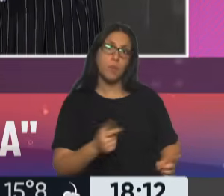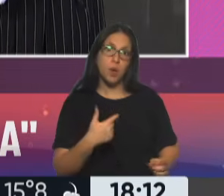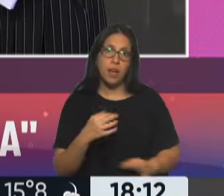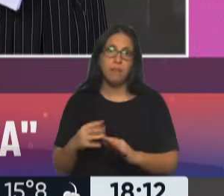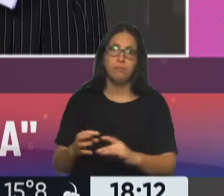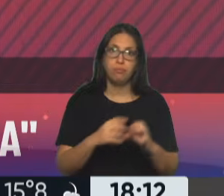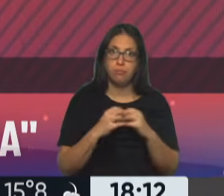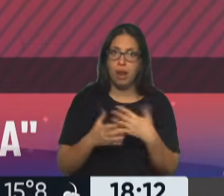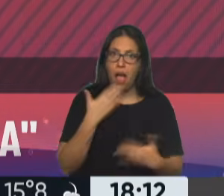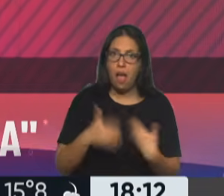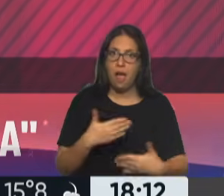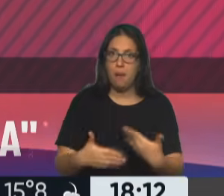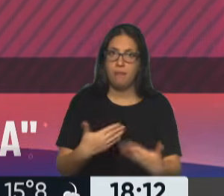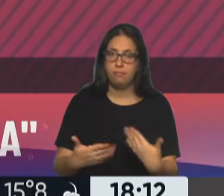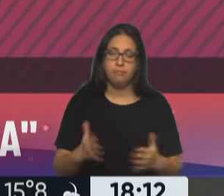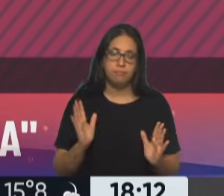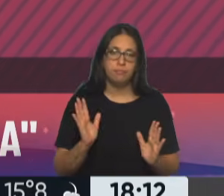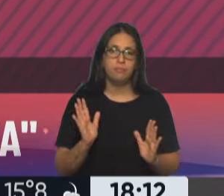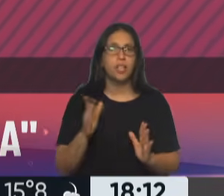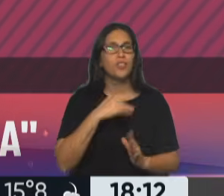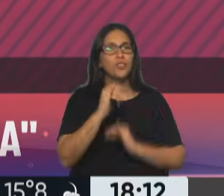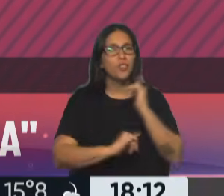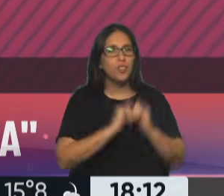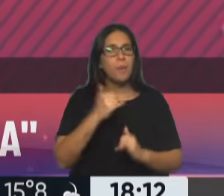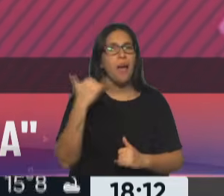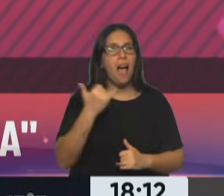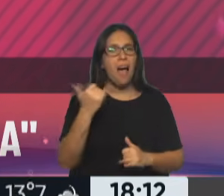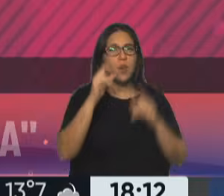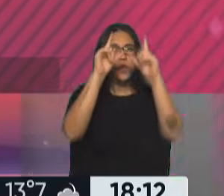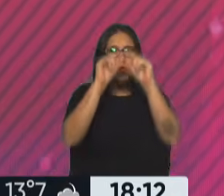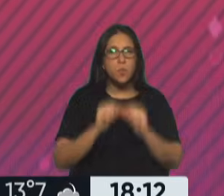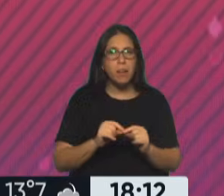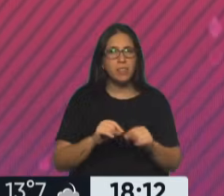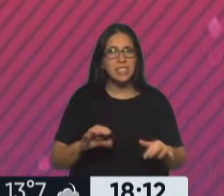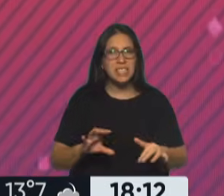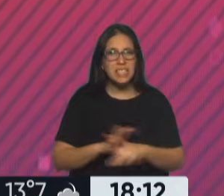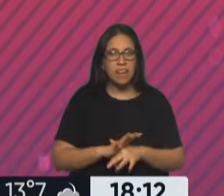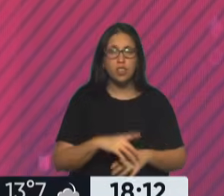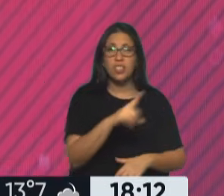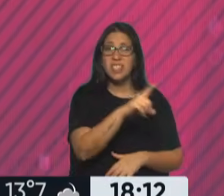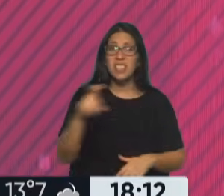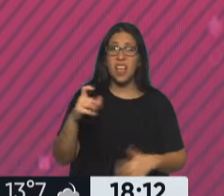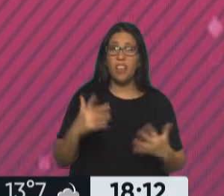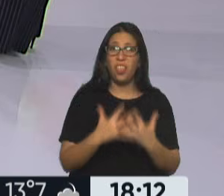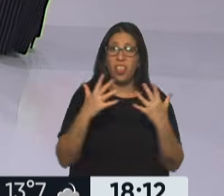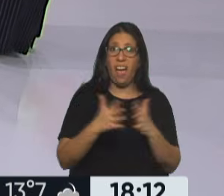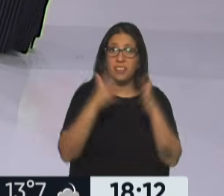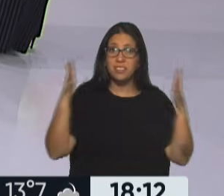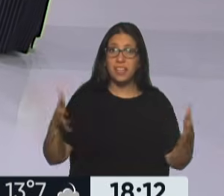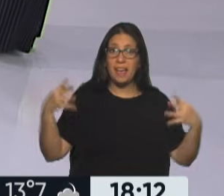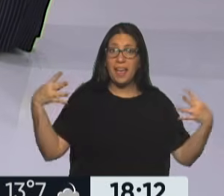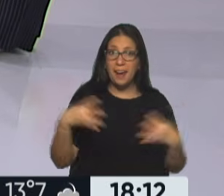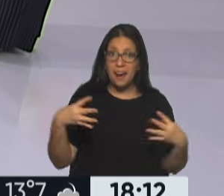de las negociaciones. Correcto, bueno, se lo habíamos adelantado, tenemos datos muy concretos, 100 días de esta guerra en Medio Oriente. A